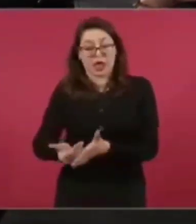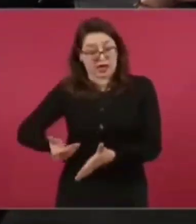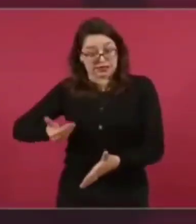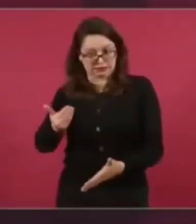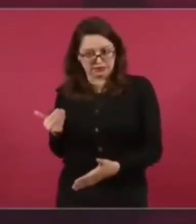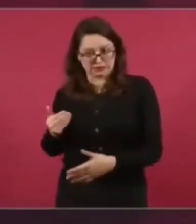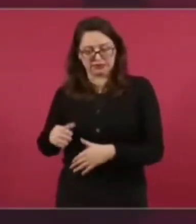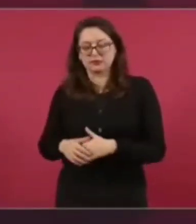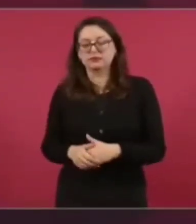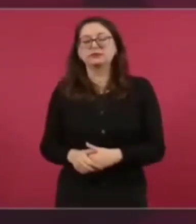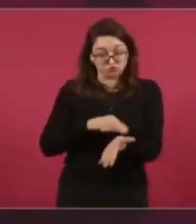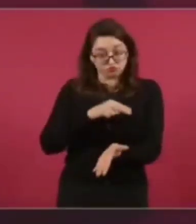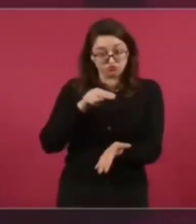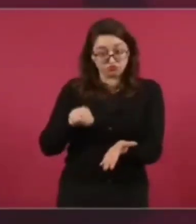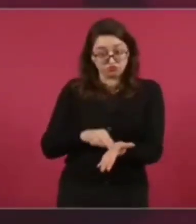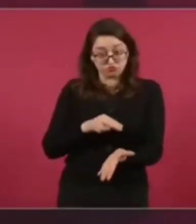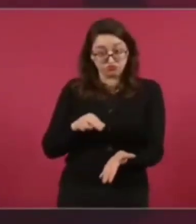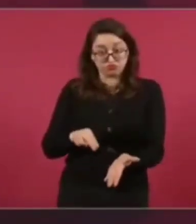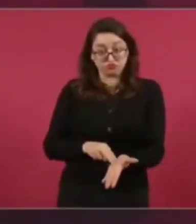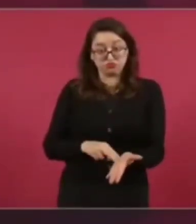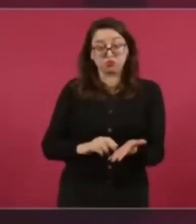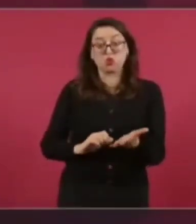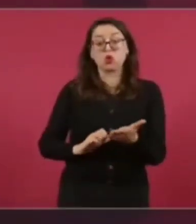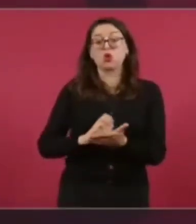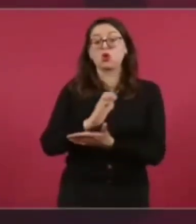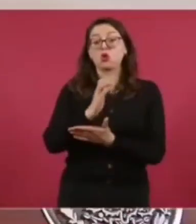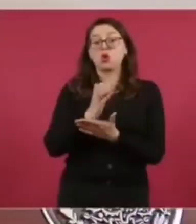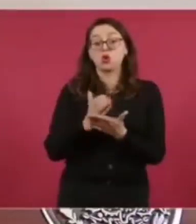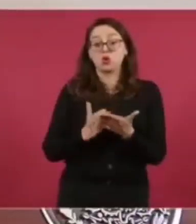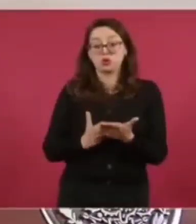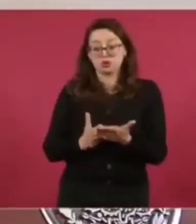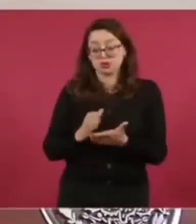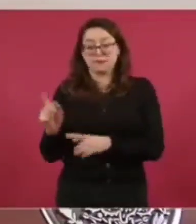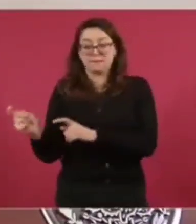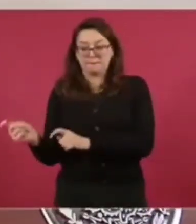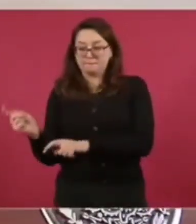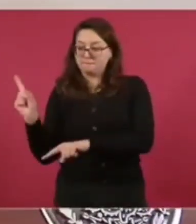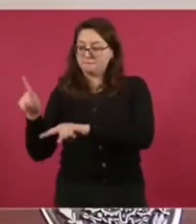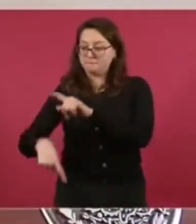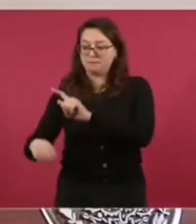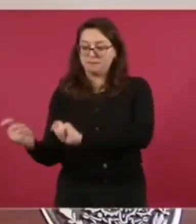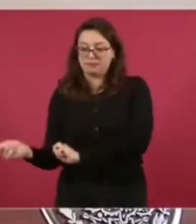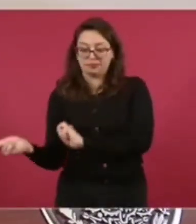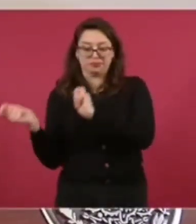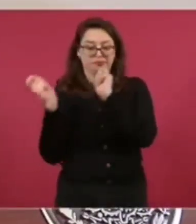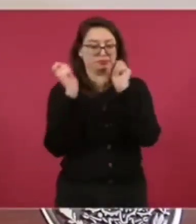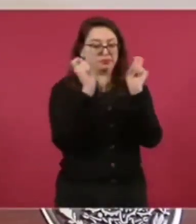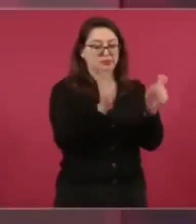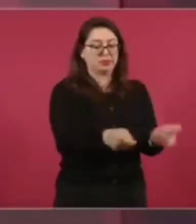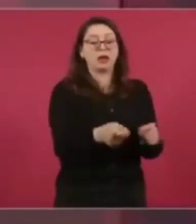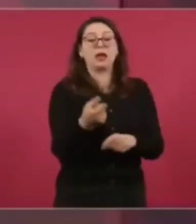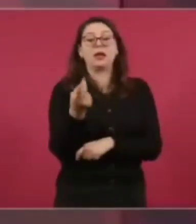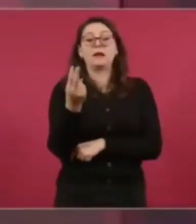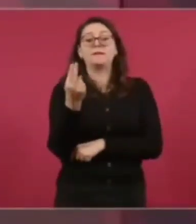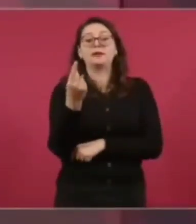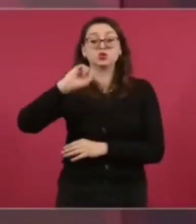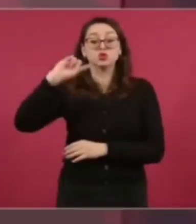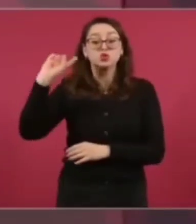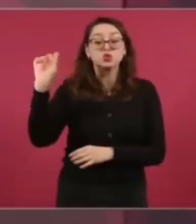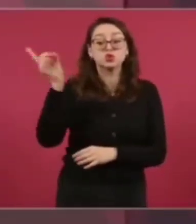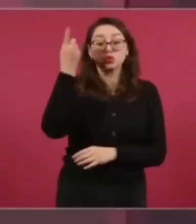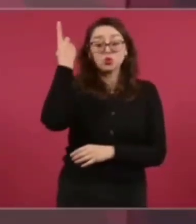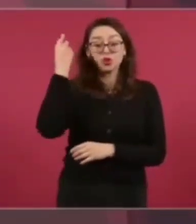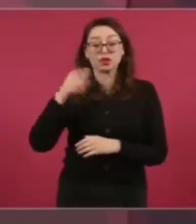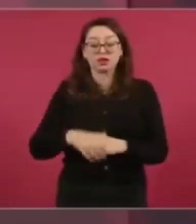un contrato con la Comisión Federal de Electricidad de entonces por $25,000 millones,